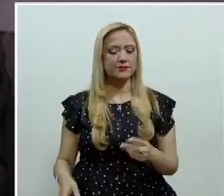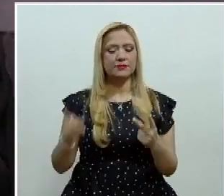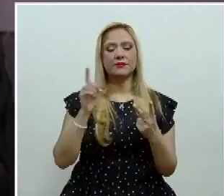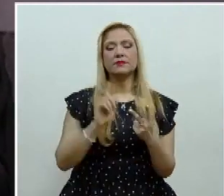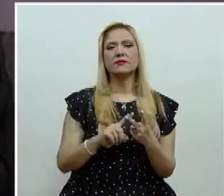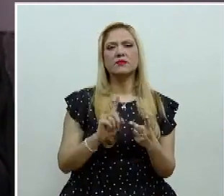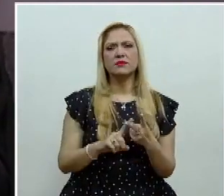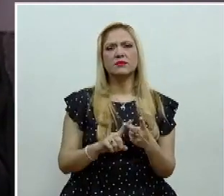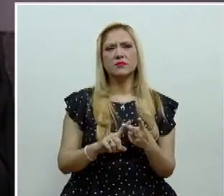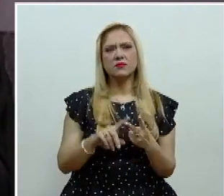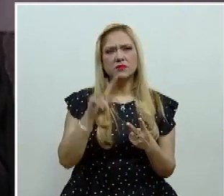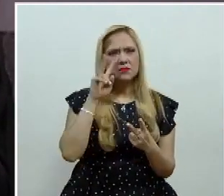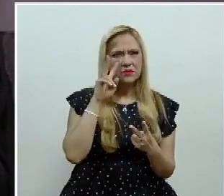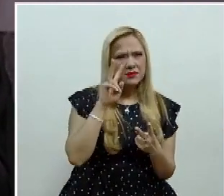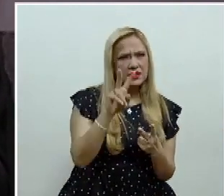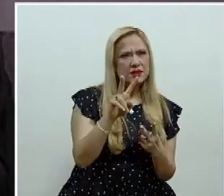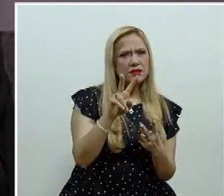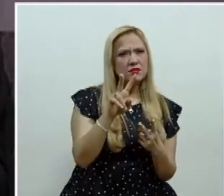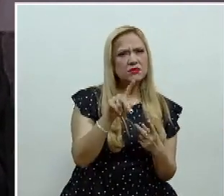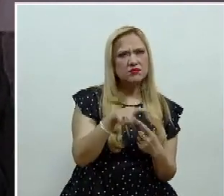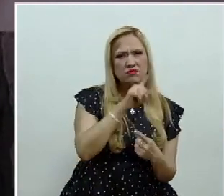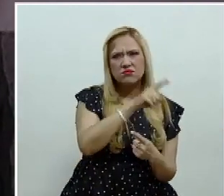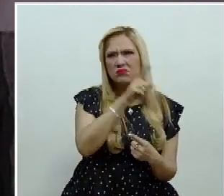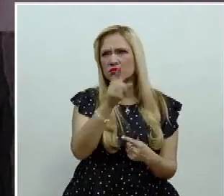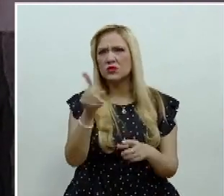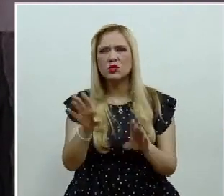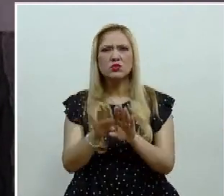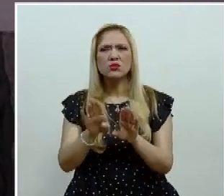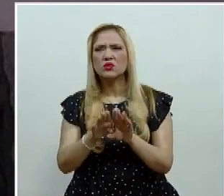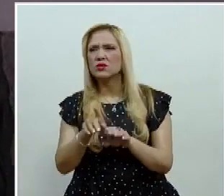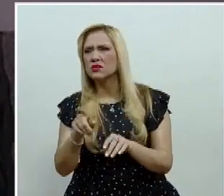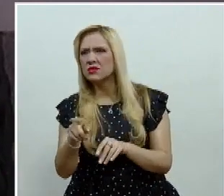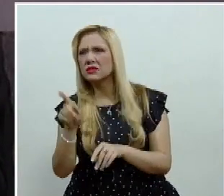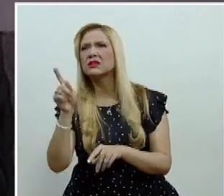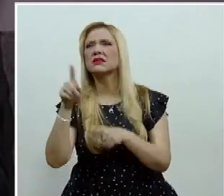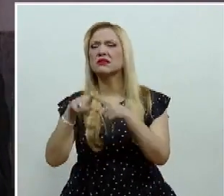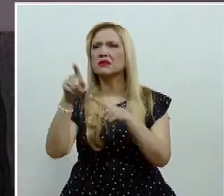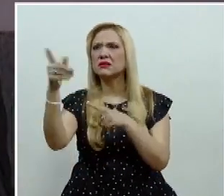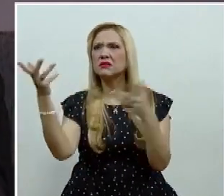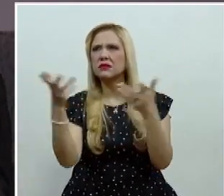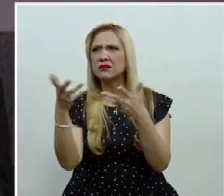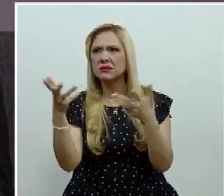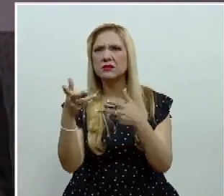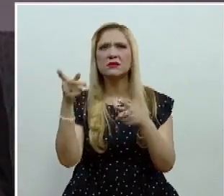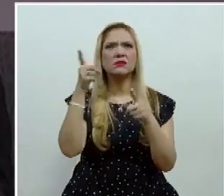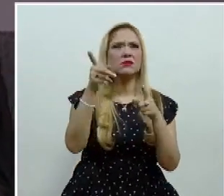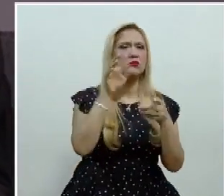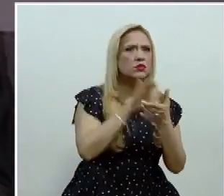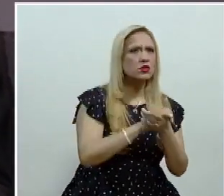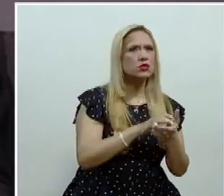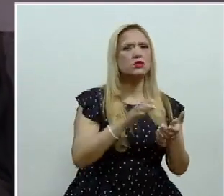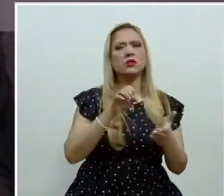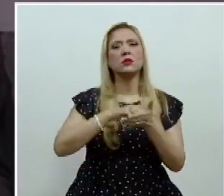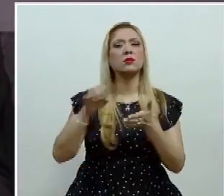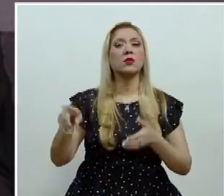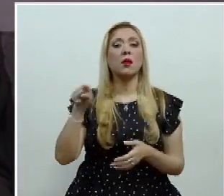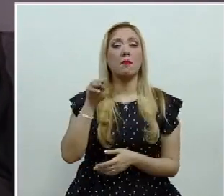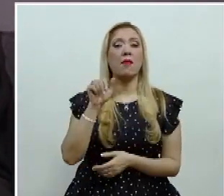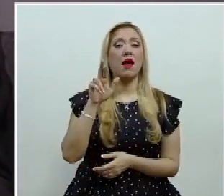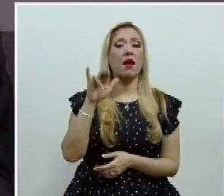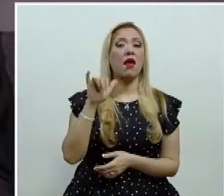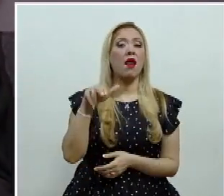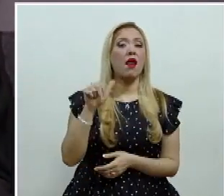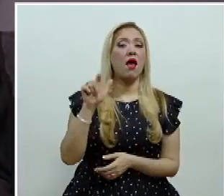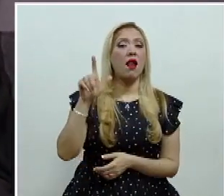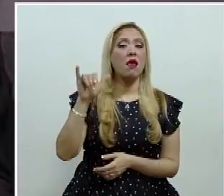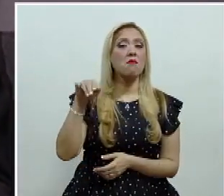Segundo, ver todas las posibles líneas de investigación. No solo ver, por ejemplo, en el caso de Mariana Lima, que es un tema emblemático